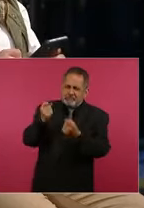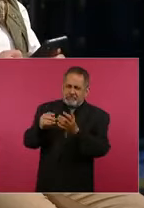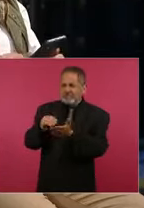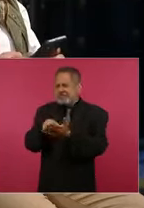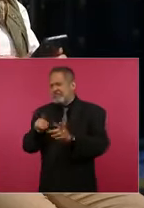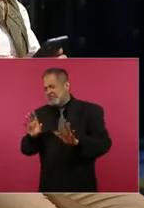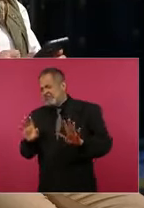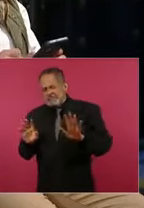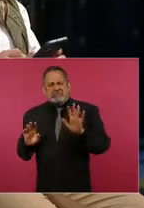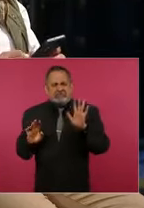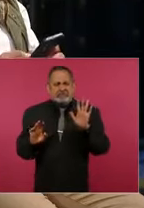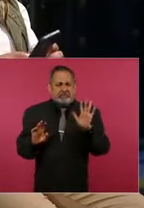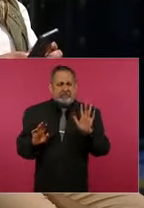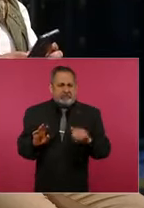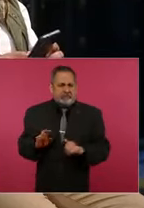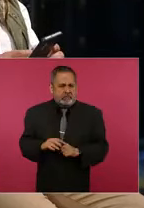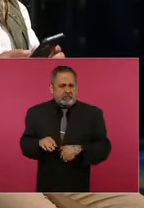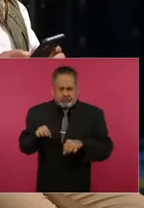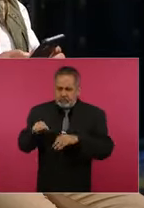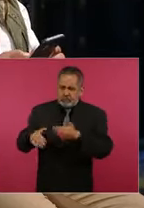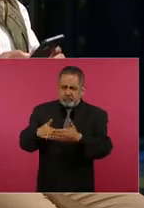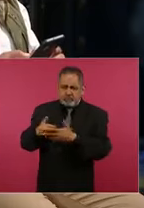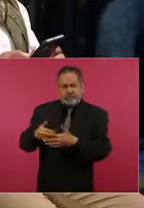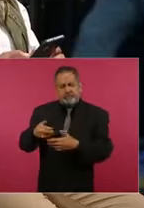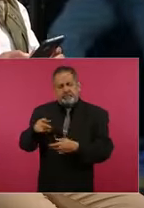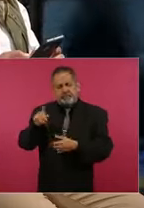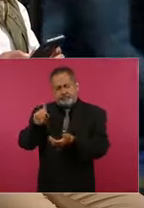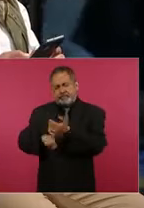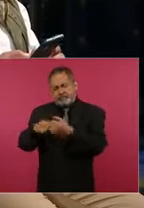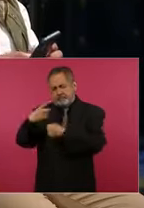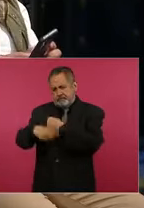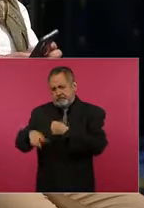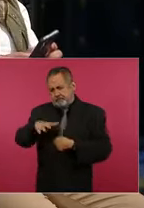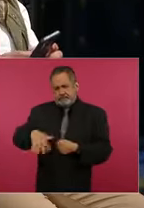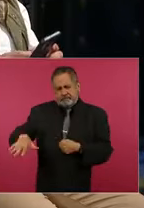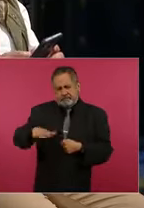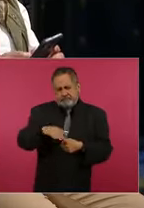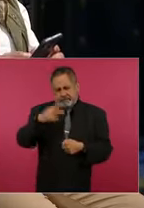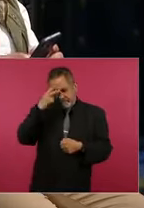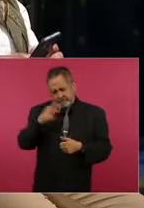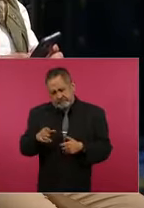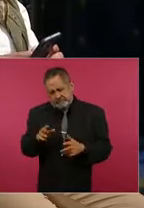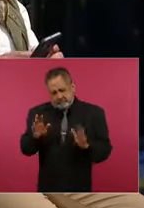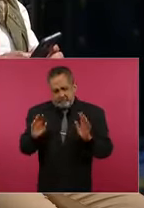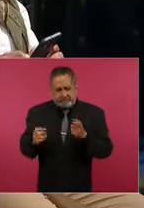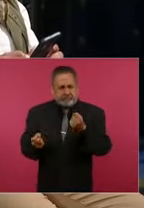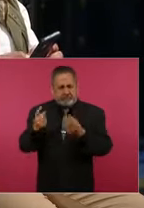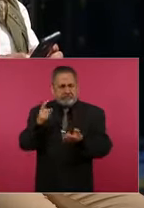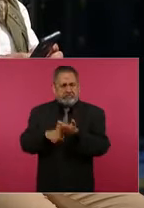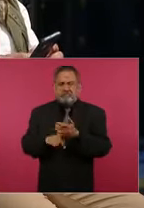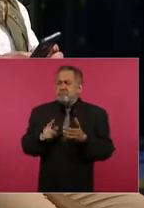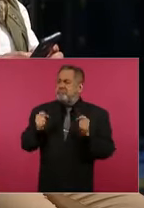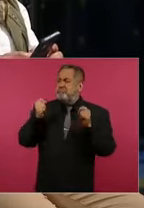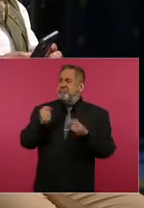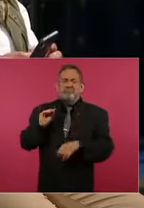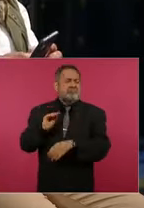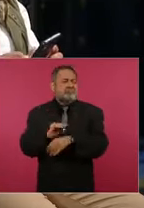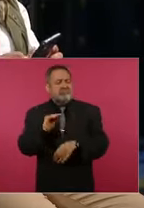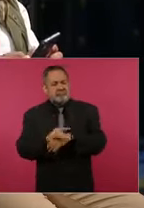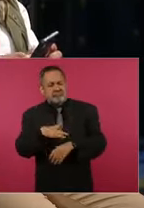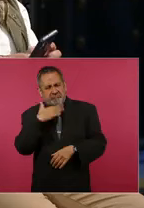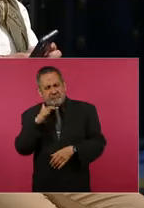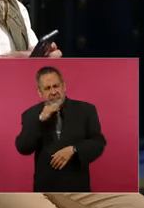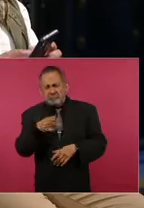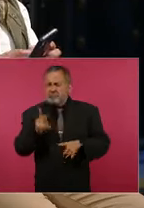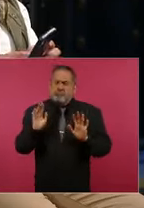ahí le están haciendo daño a México con sus arbitrariedades y actos de